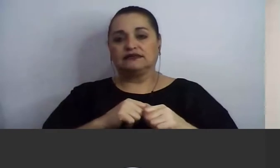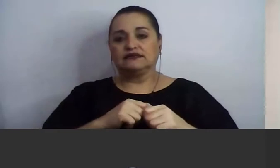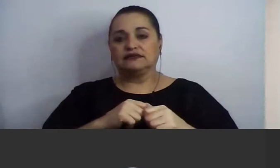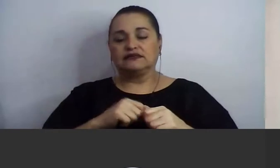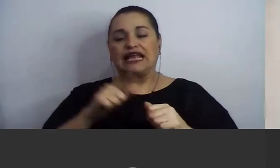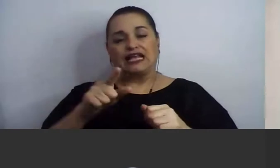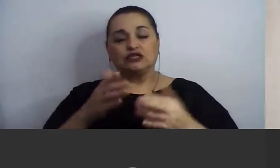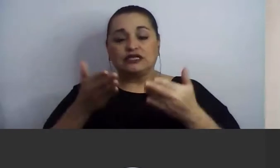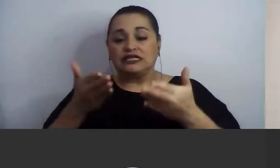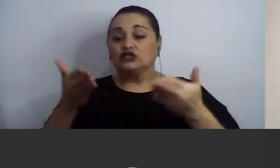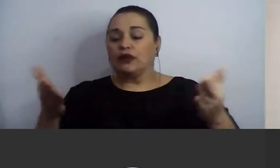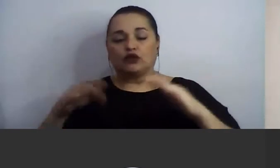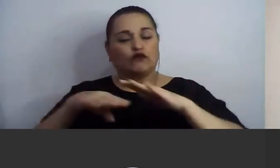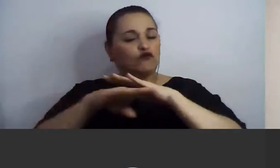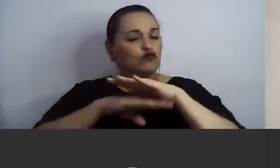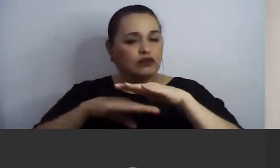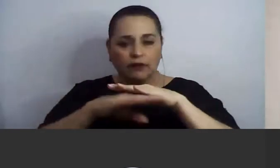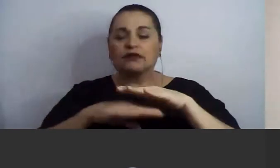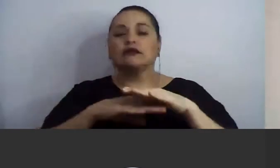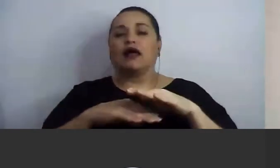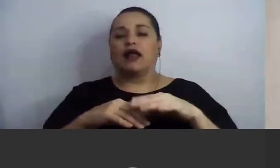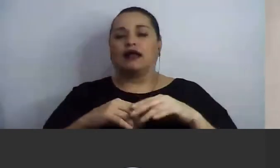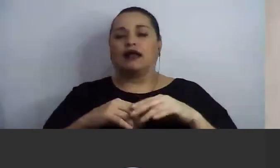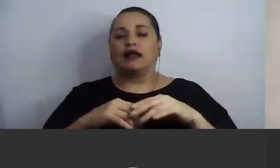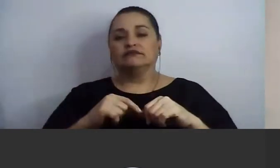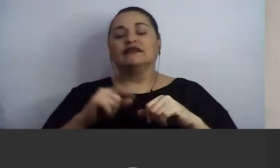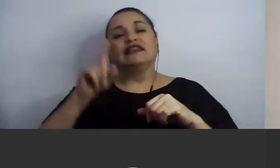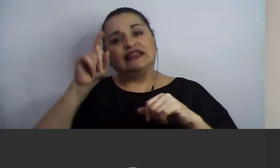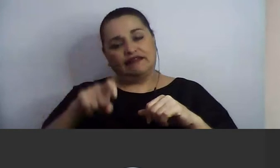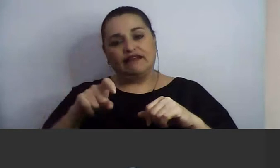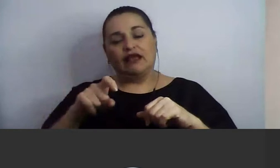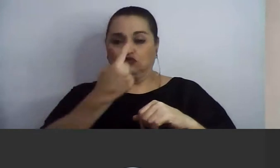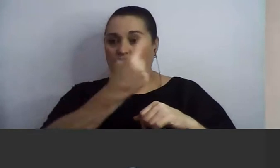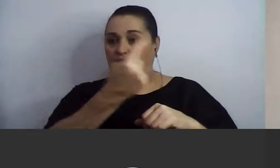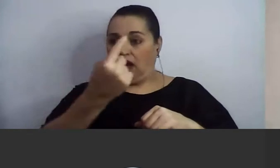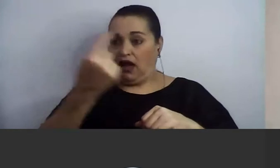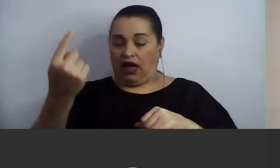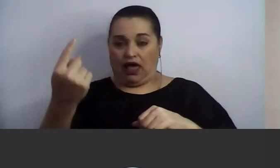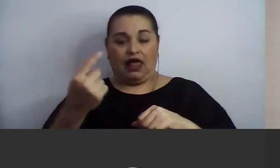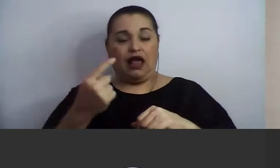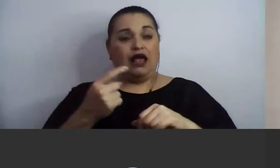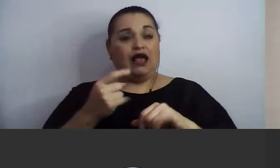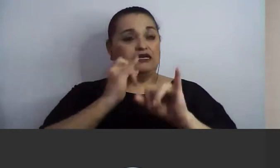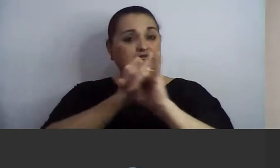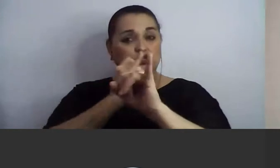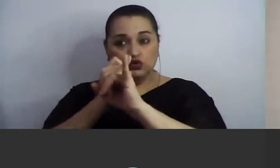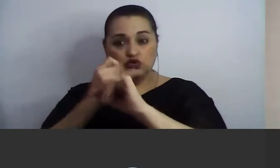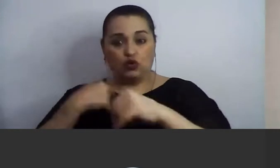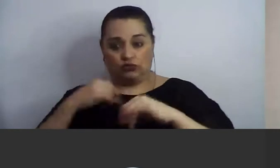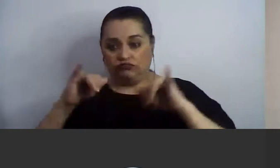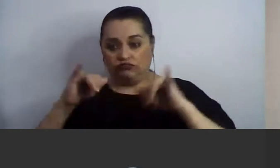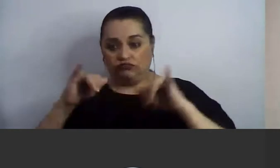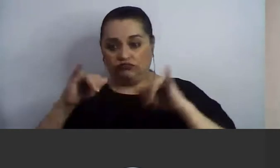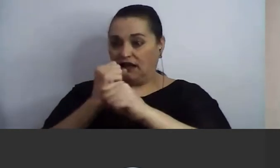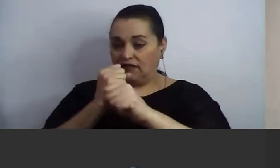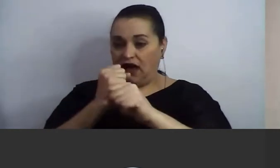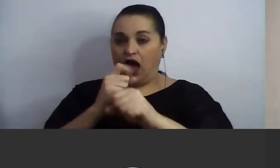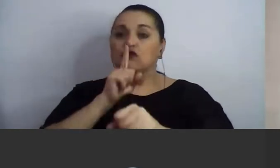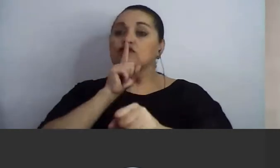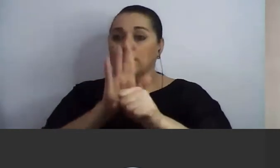instrumento fundamental del cual debemos cada una de las instancias que estamos trabajando en su